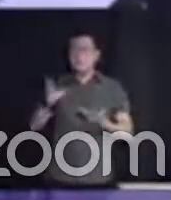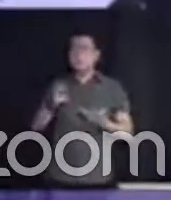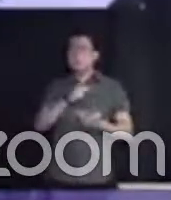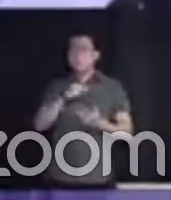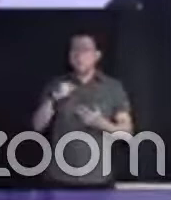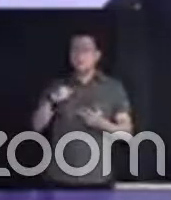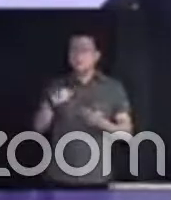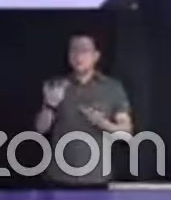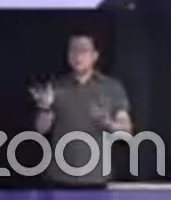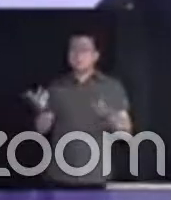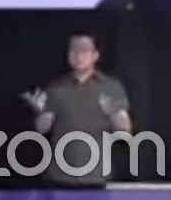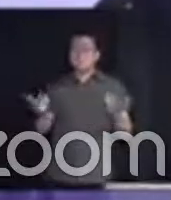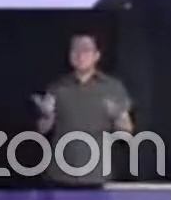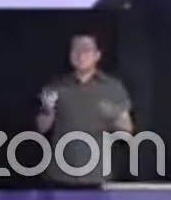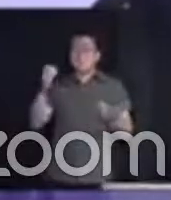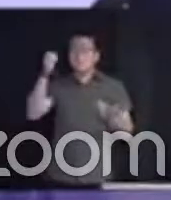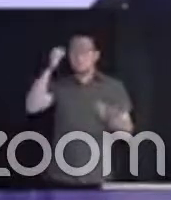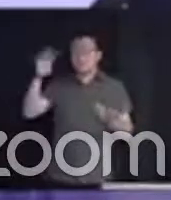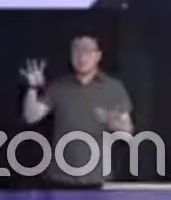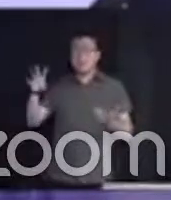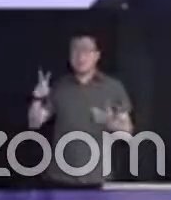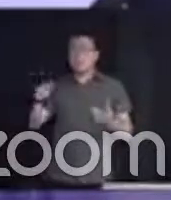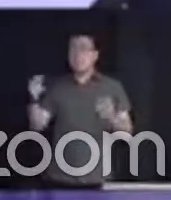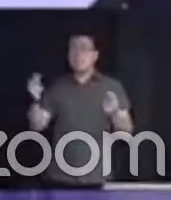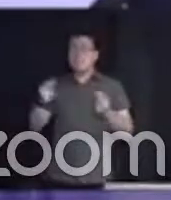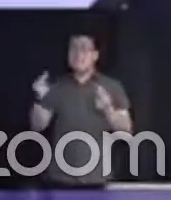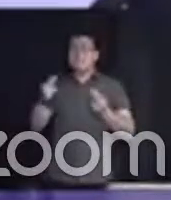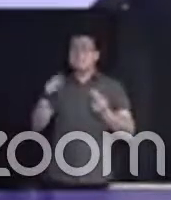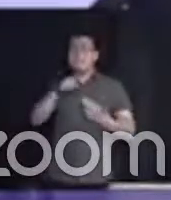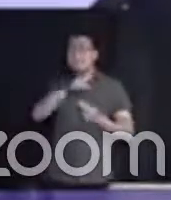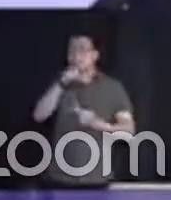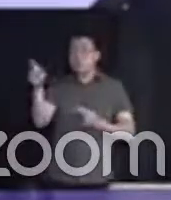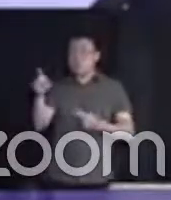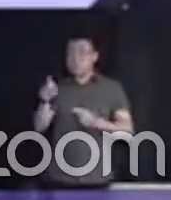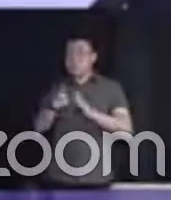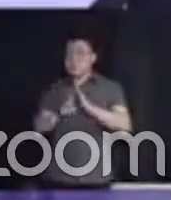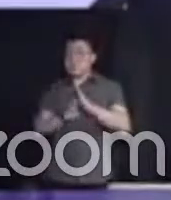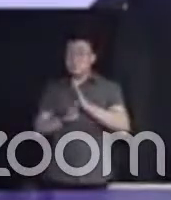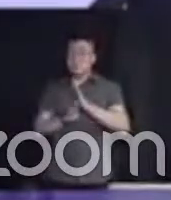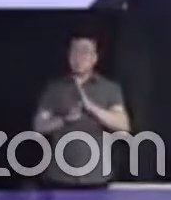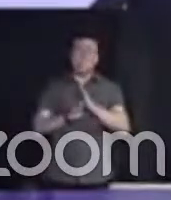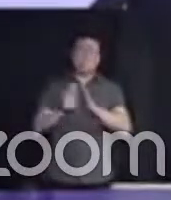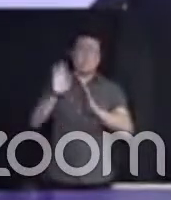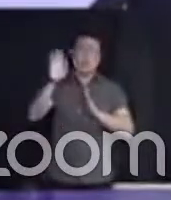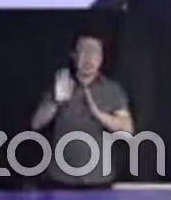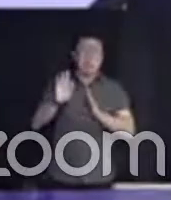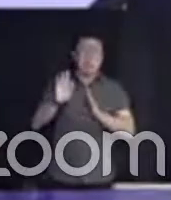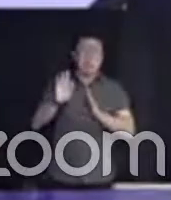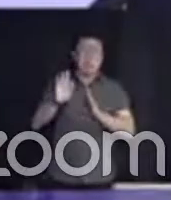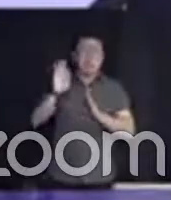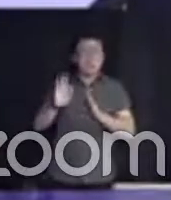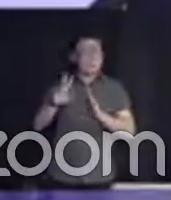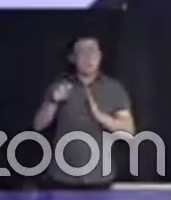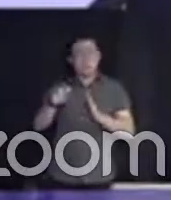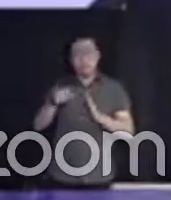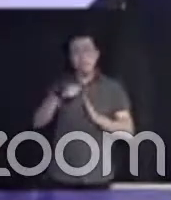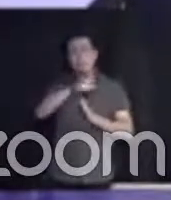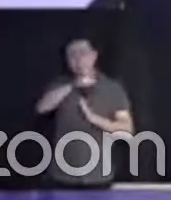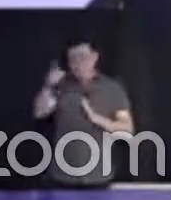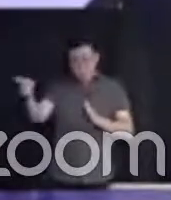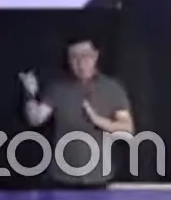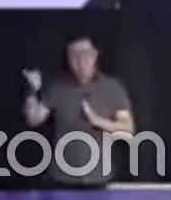es, a nosotros, entiendan, OmniLife no necesita que ustedes califiquen. Esto es para